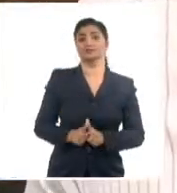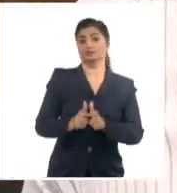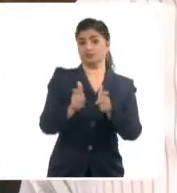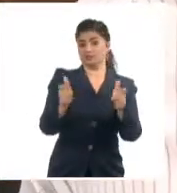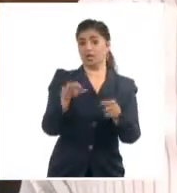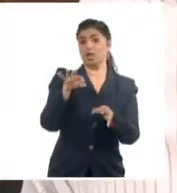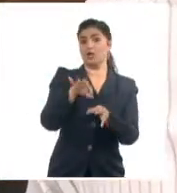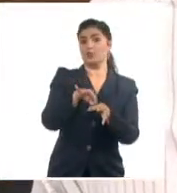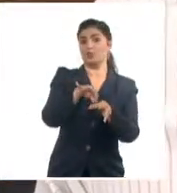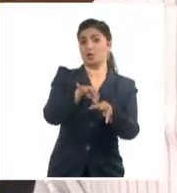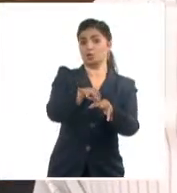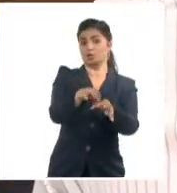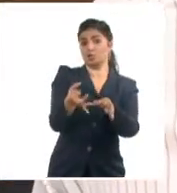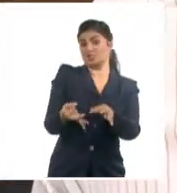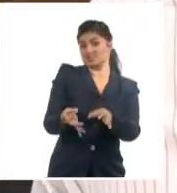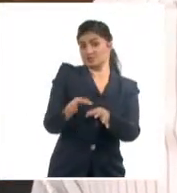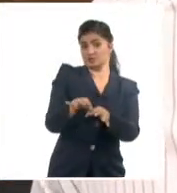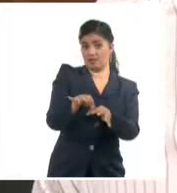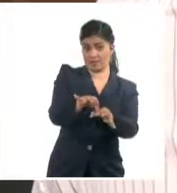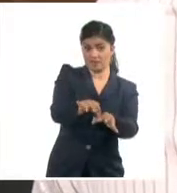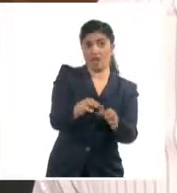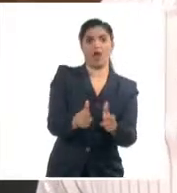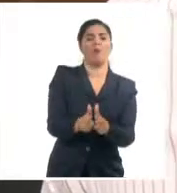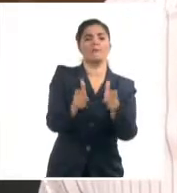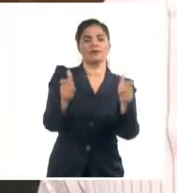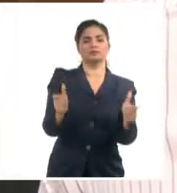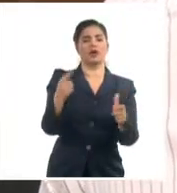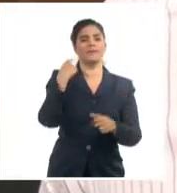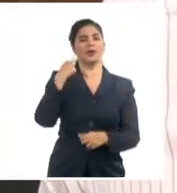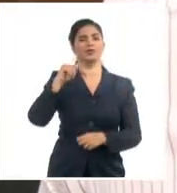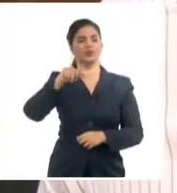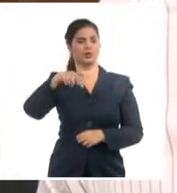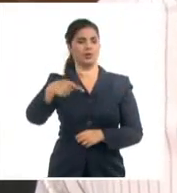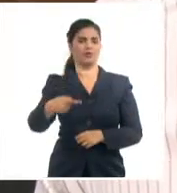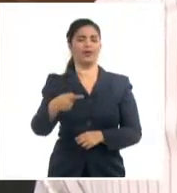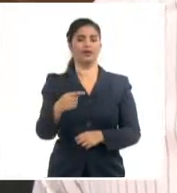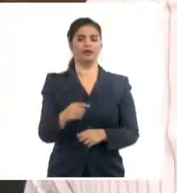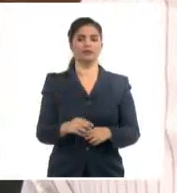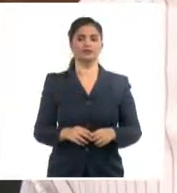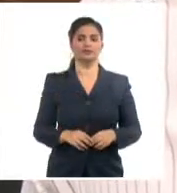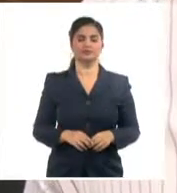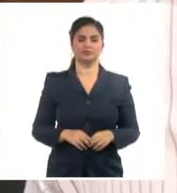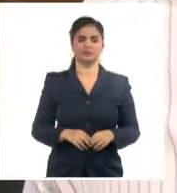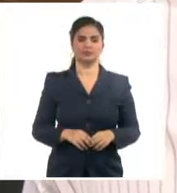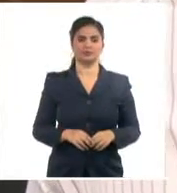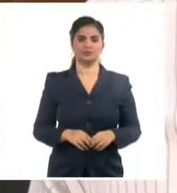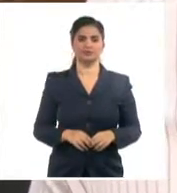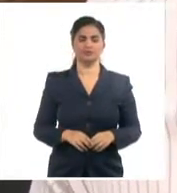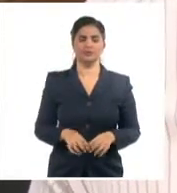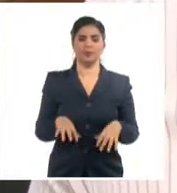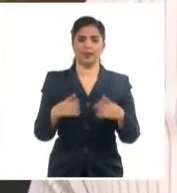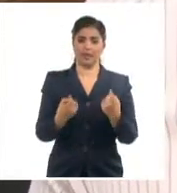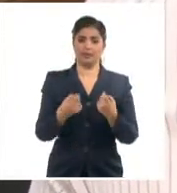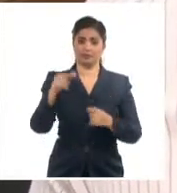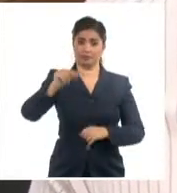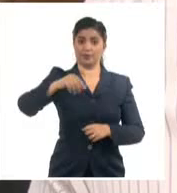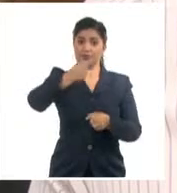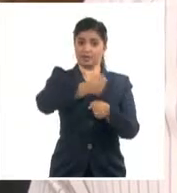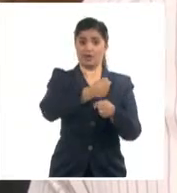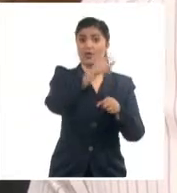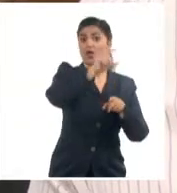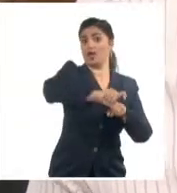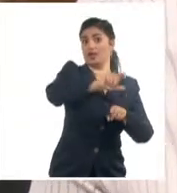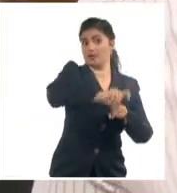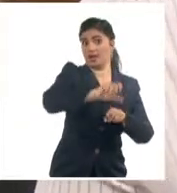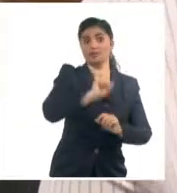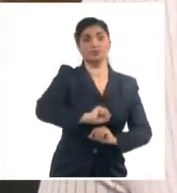que nosotros nos estimula a que los compañeros, a que los cooperativistas y aquellas personas que tenemos en los campos lograran sembrar